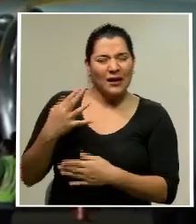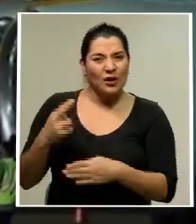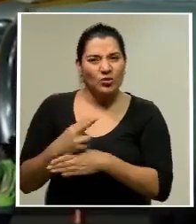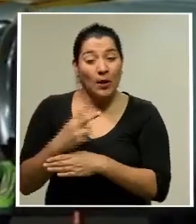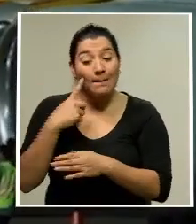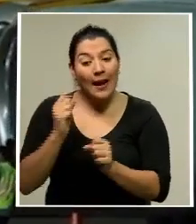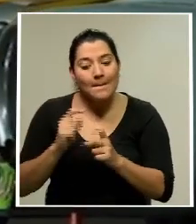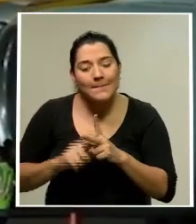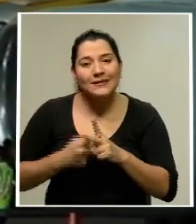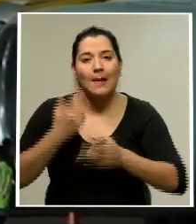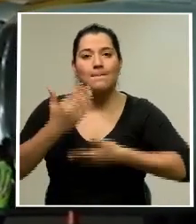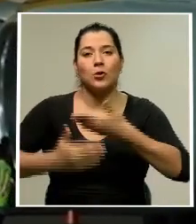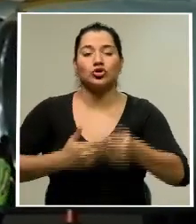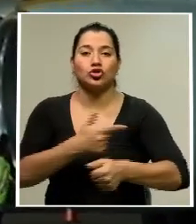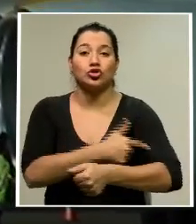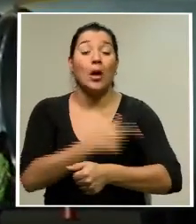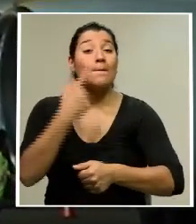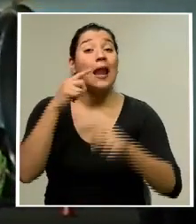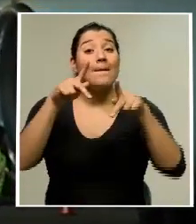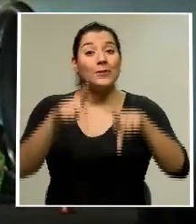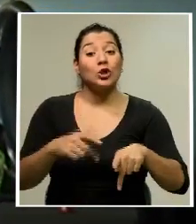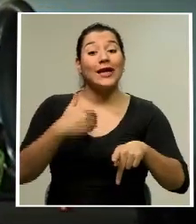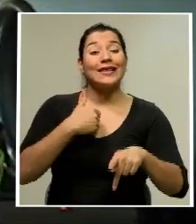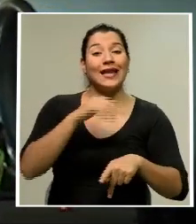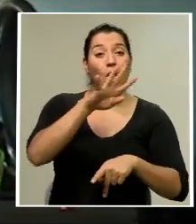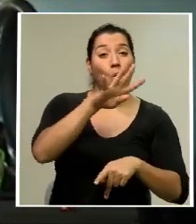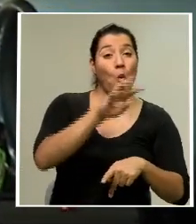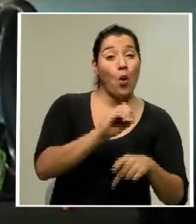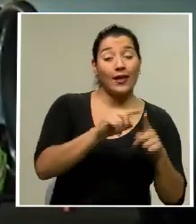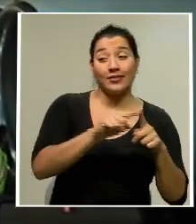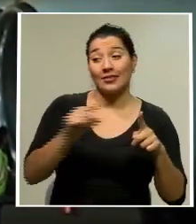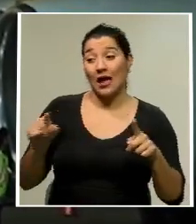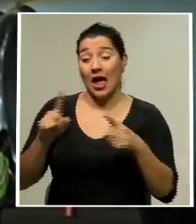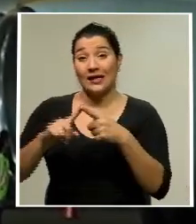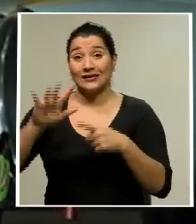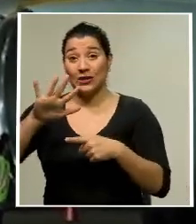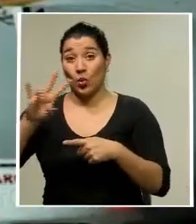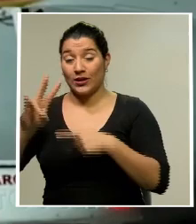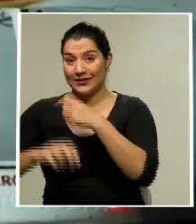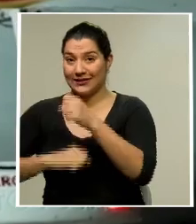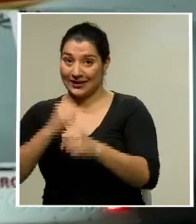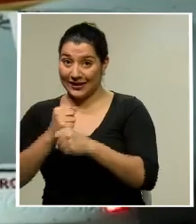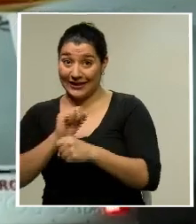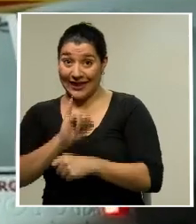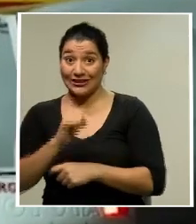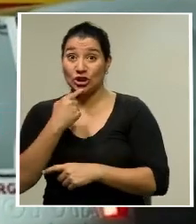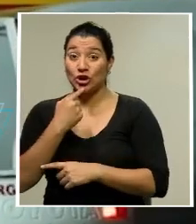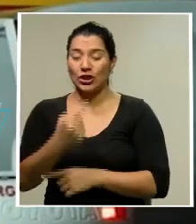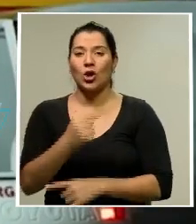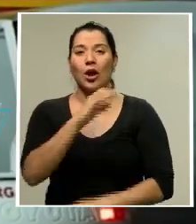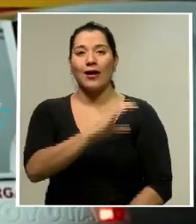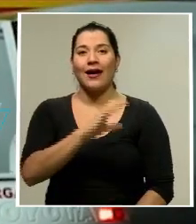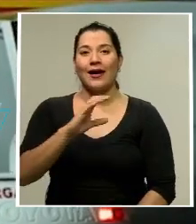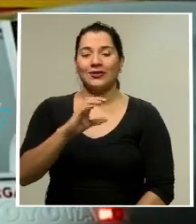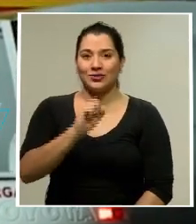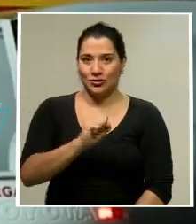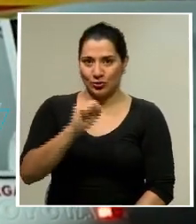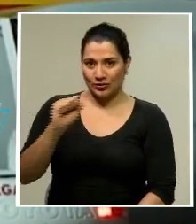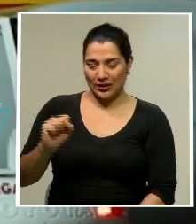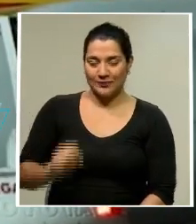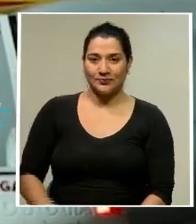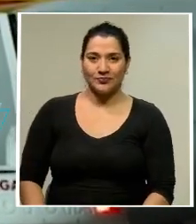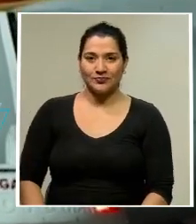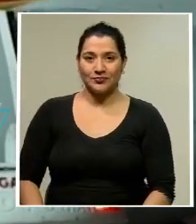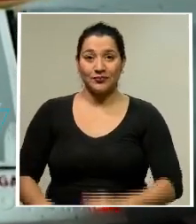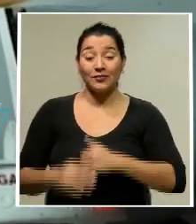la vacunación para las personas entre los 40 y 57 años de edad. Así lo informó la Caja Costarricense de Seguro Social.